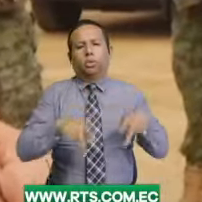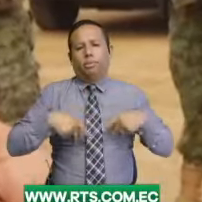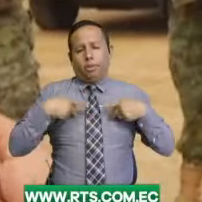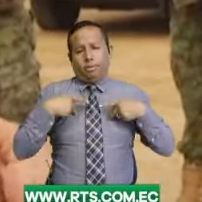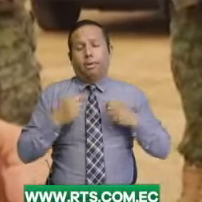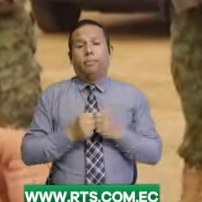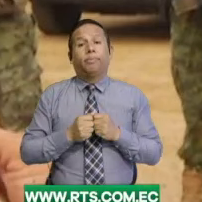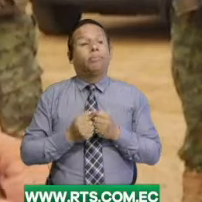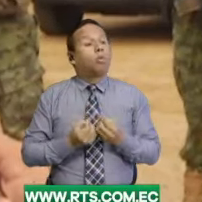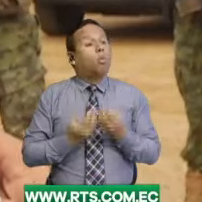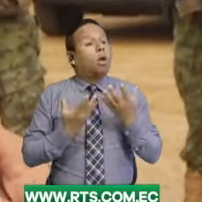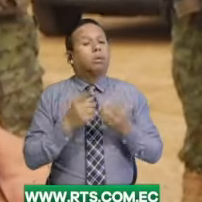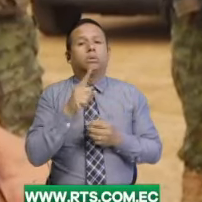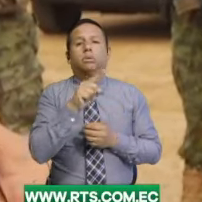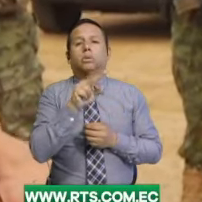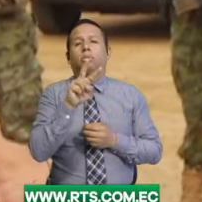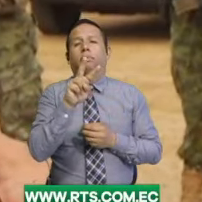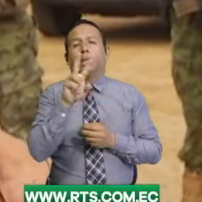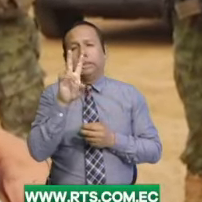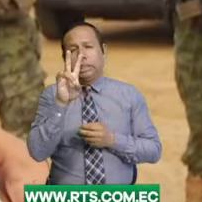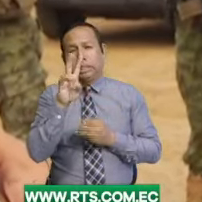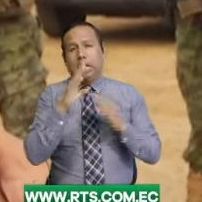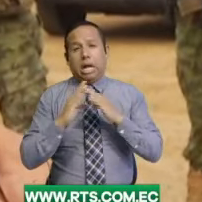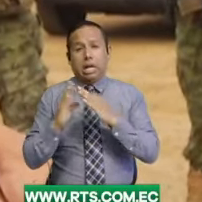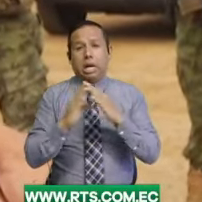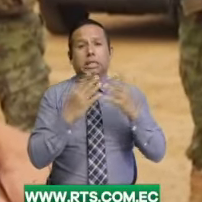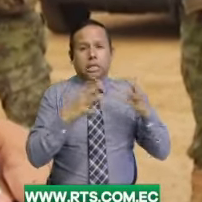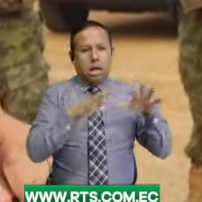tenemos 127 viviendas que ya hemos podido recuperar